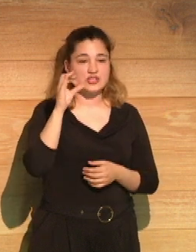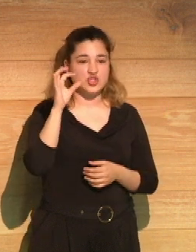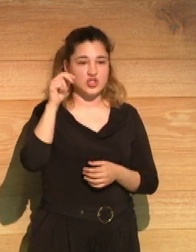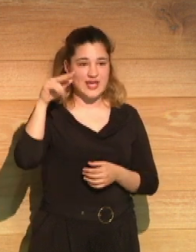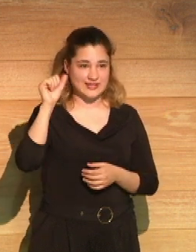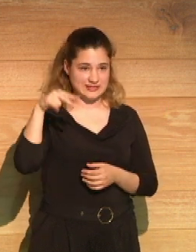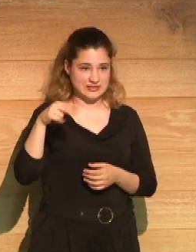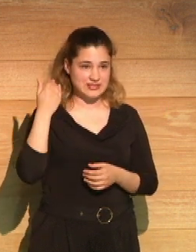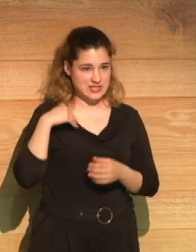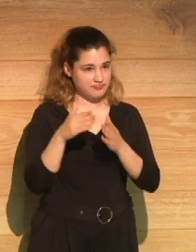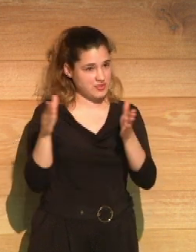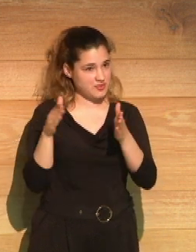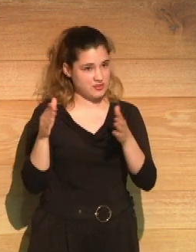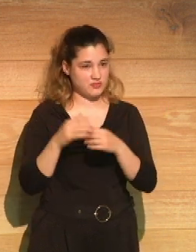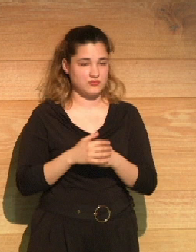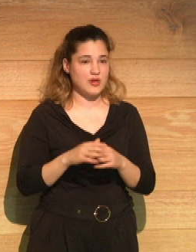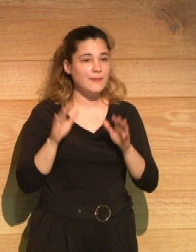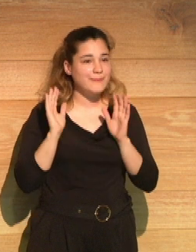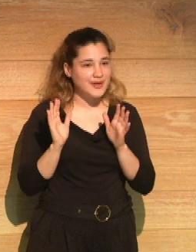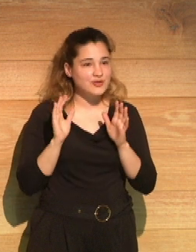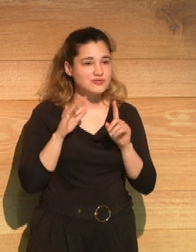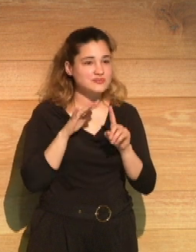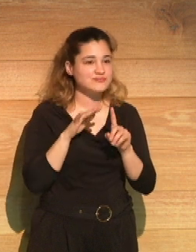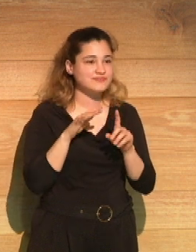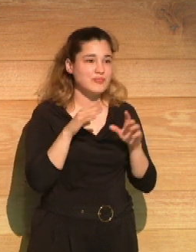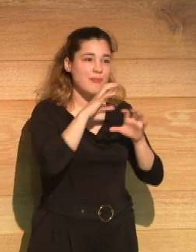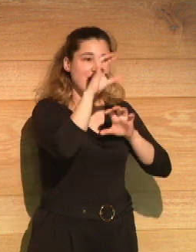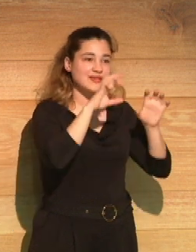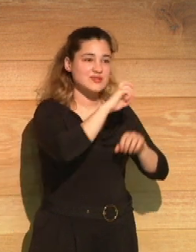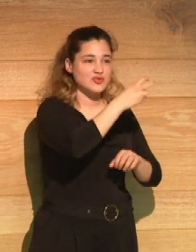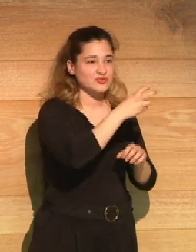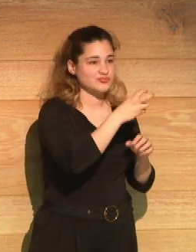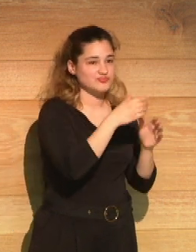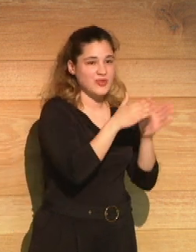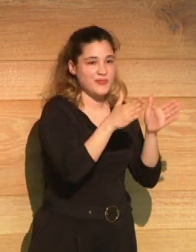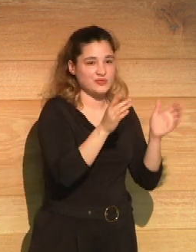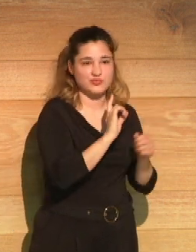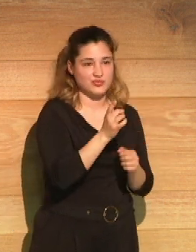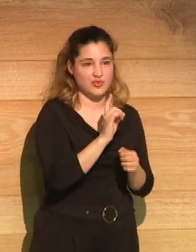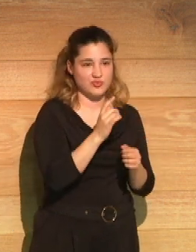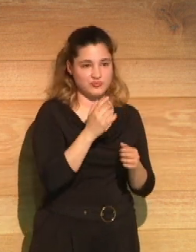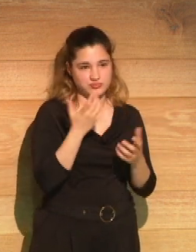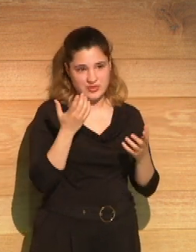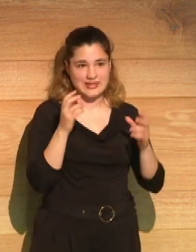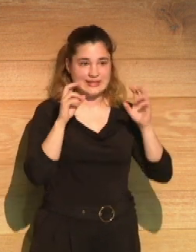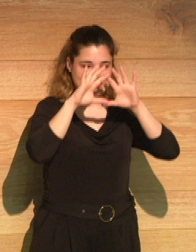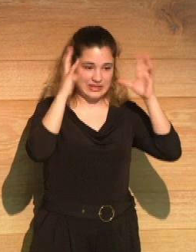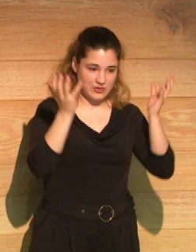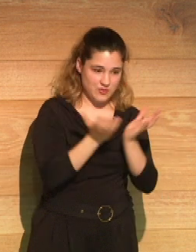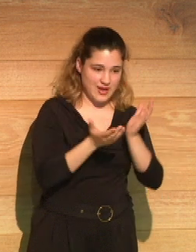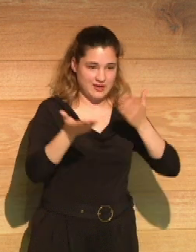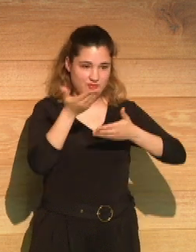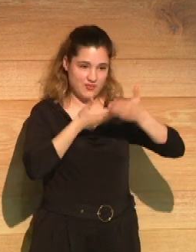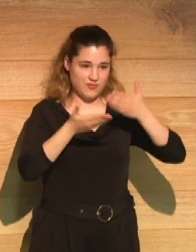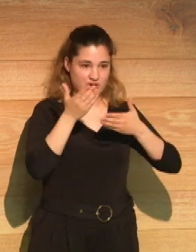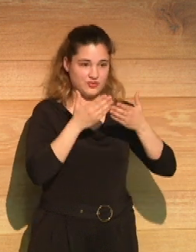nuevo. Sin embargo, no es la situación de muchos otros países. Es decir, a nivel de intercambios globales, a nivel de